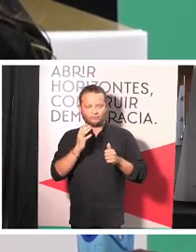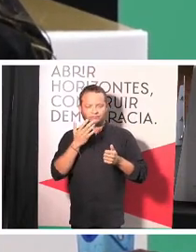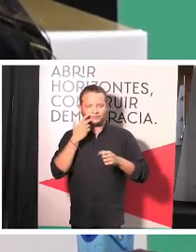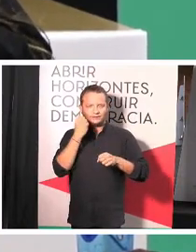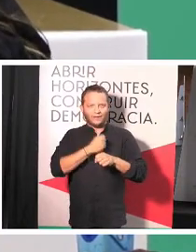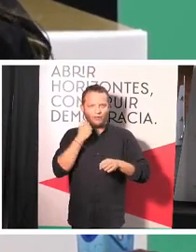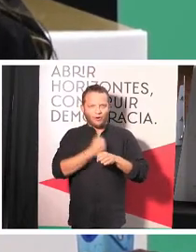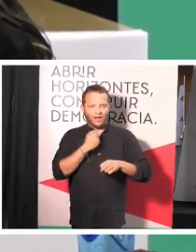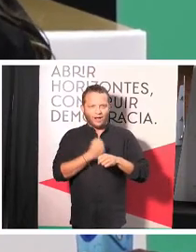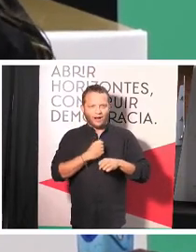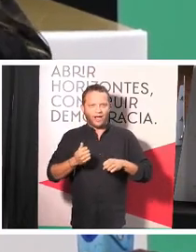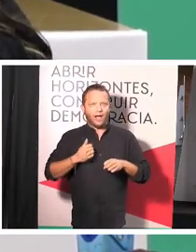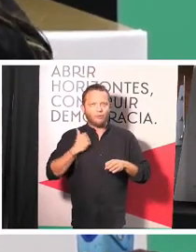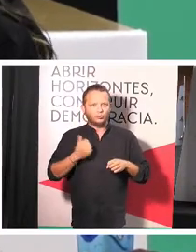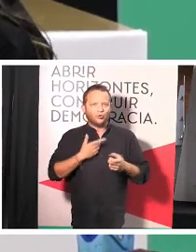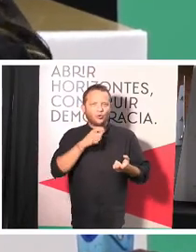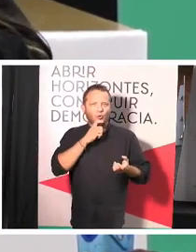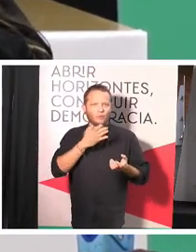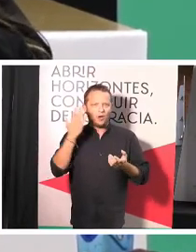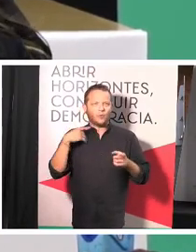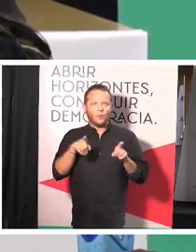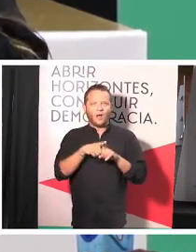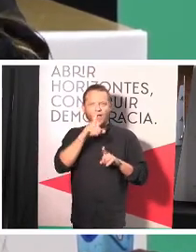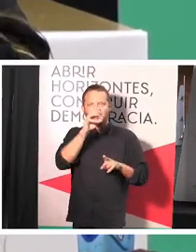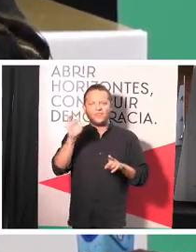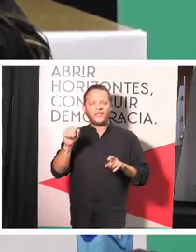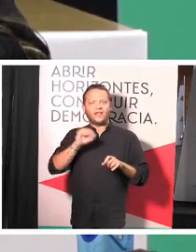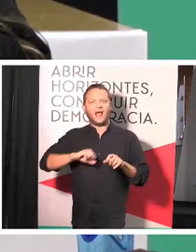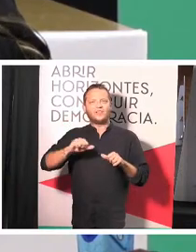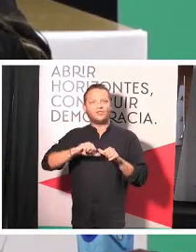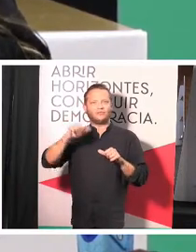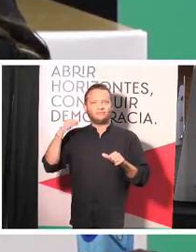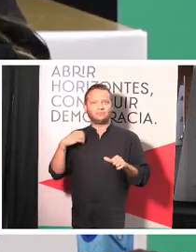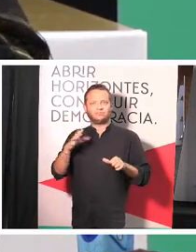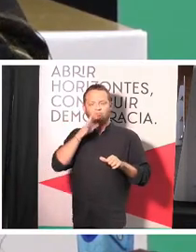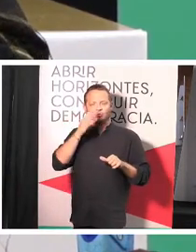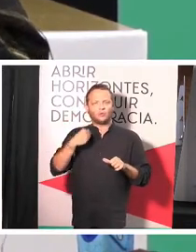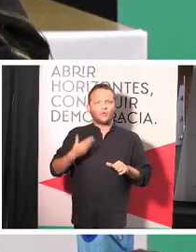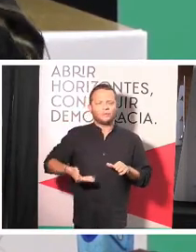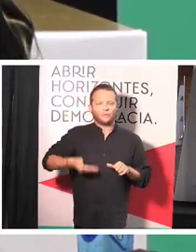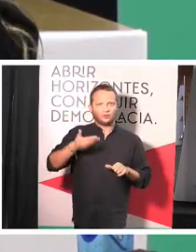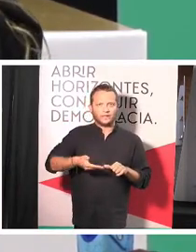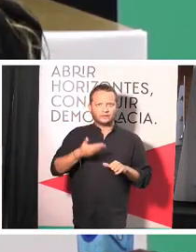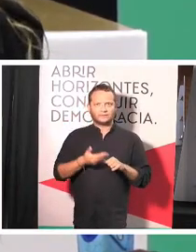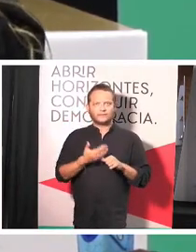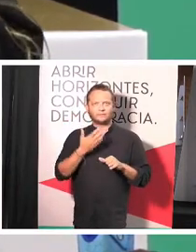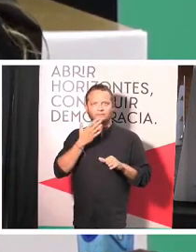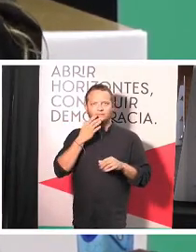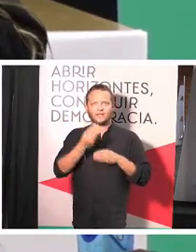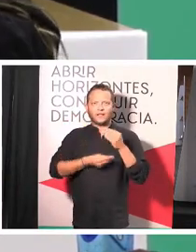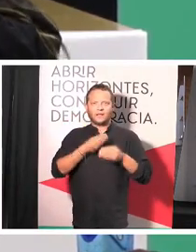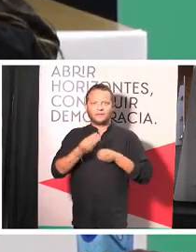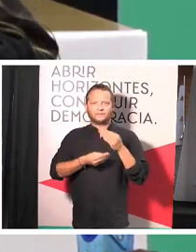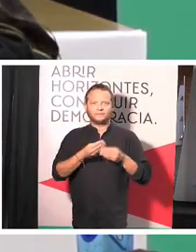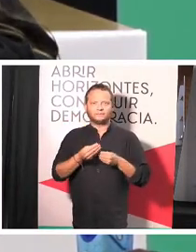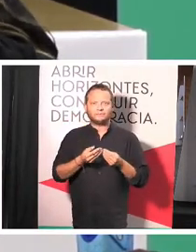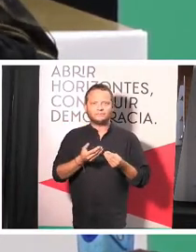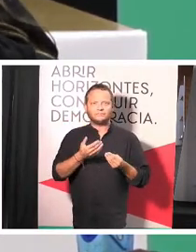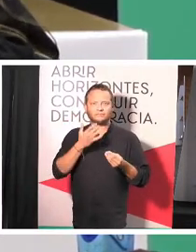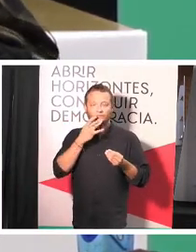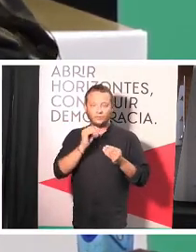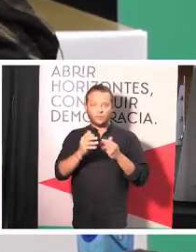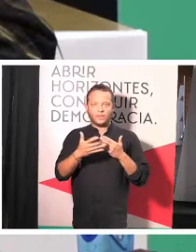formas de trabajo equivalentes a las de hace 100 años. Y para mí es muy importante separar estas dos cosas que a veces